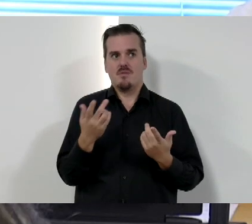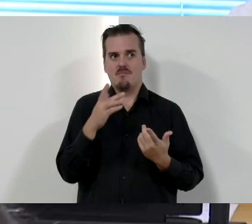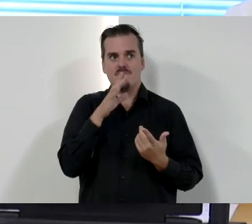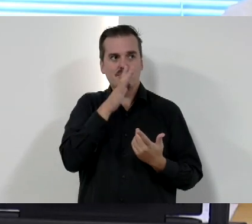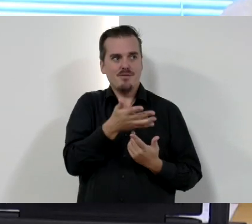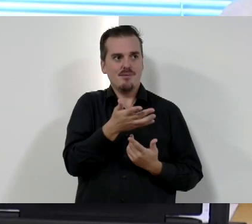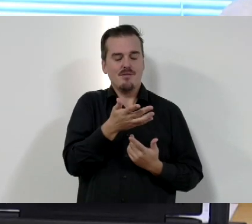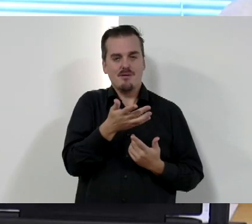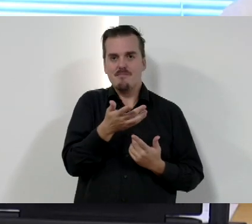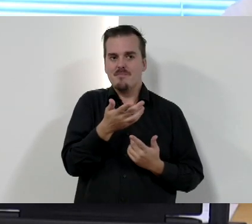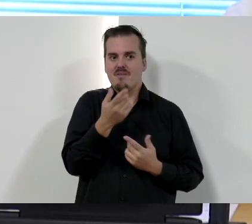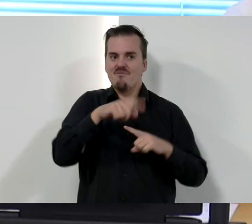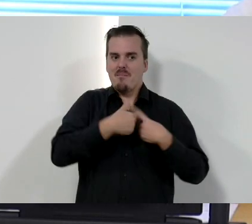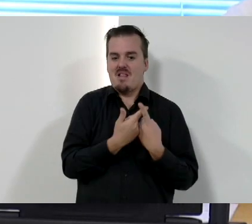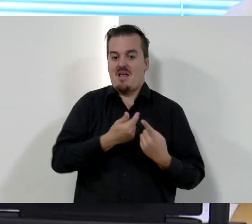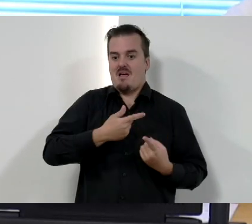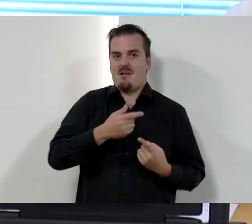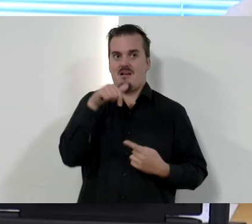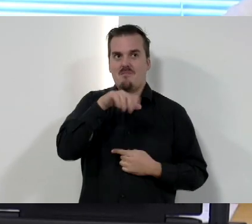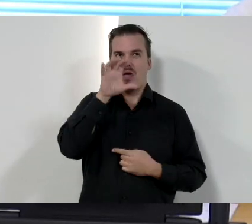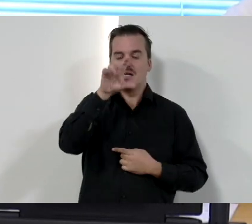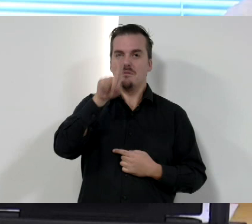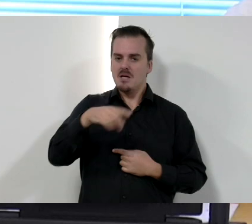familias pues en este país y en esta ciudad, por supuesto.